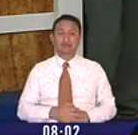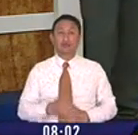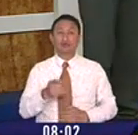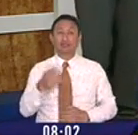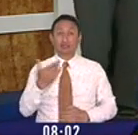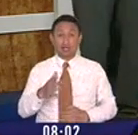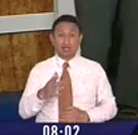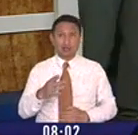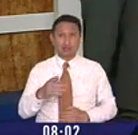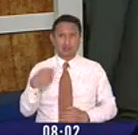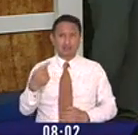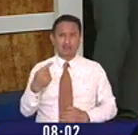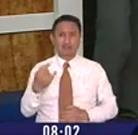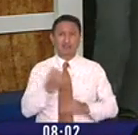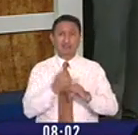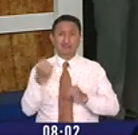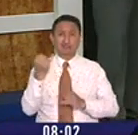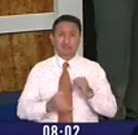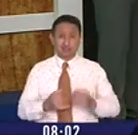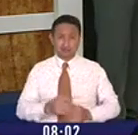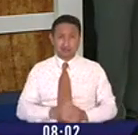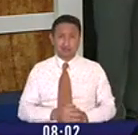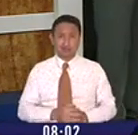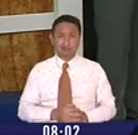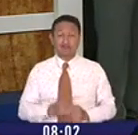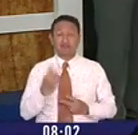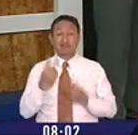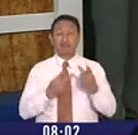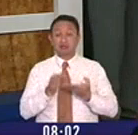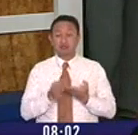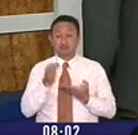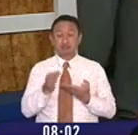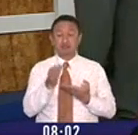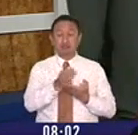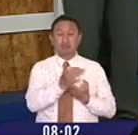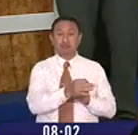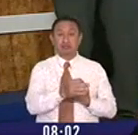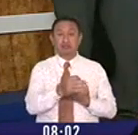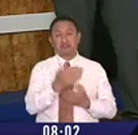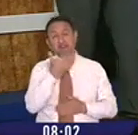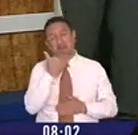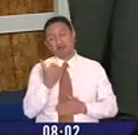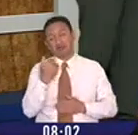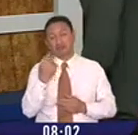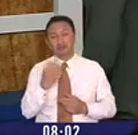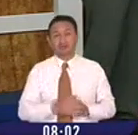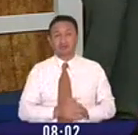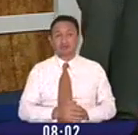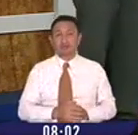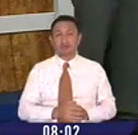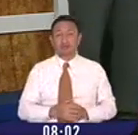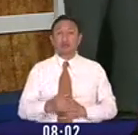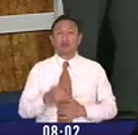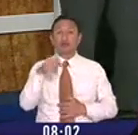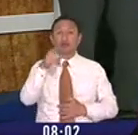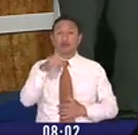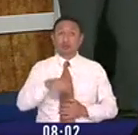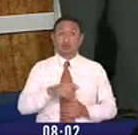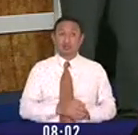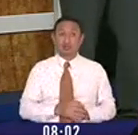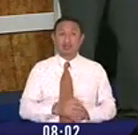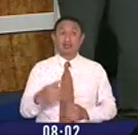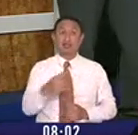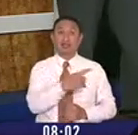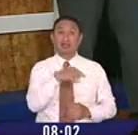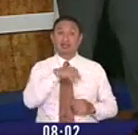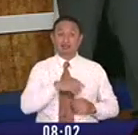estar planeando qué va a hacer. Sí, bueno, visite las parroquias, yo creo que es el mejor consejo. Sí. Usted tiene hay que reactivar la economía. En el tiempo